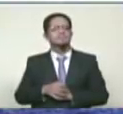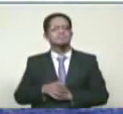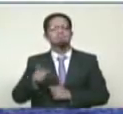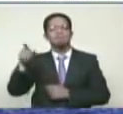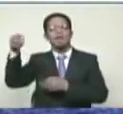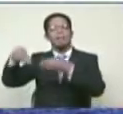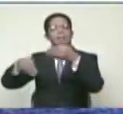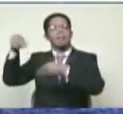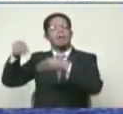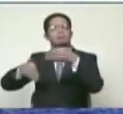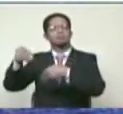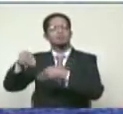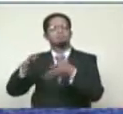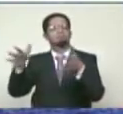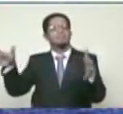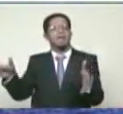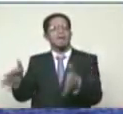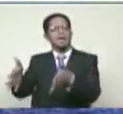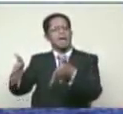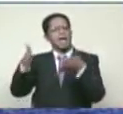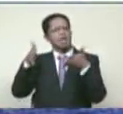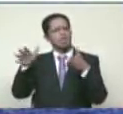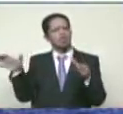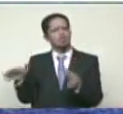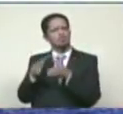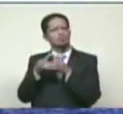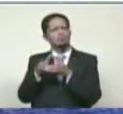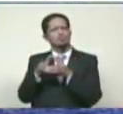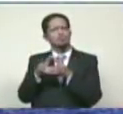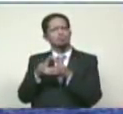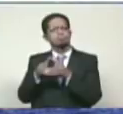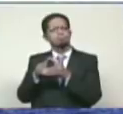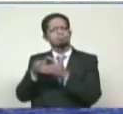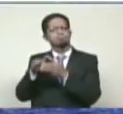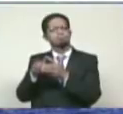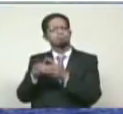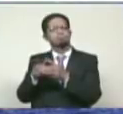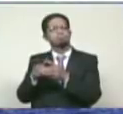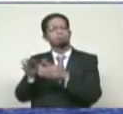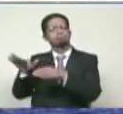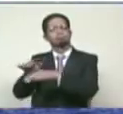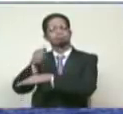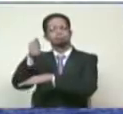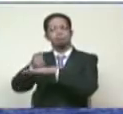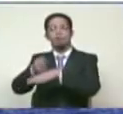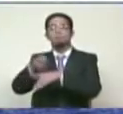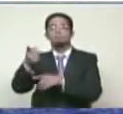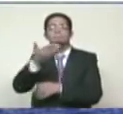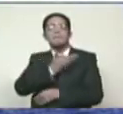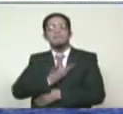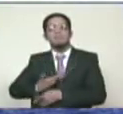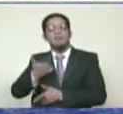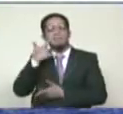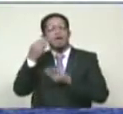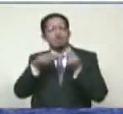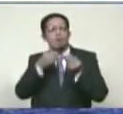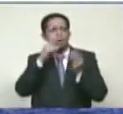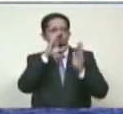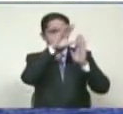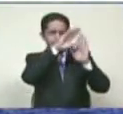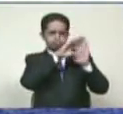un partido y un presidente con 17% del padrón electoral,